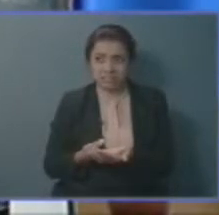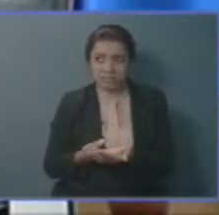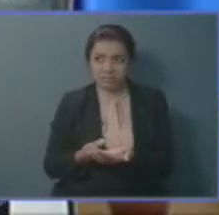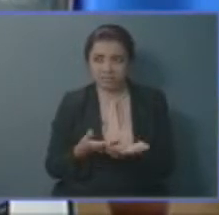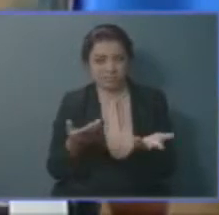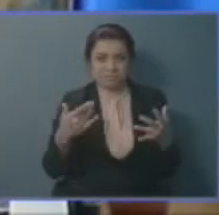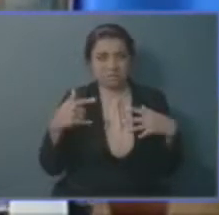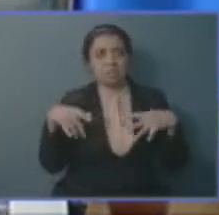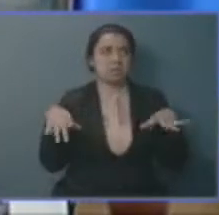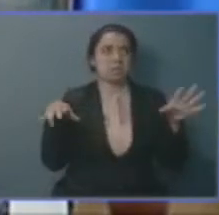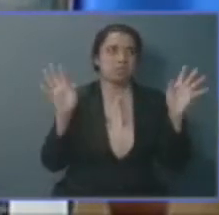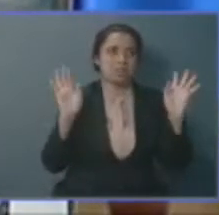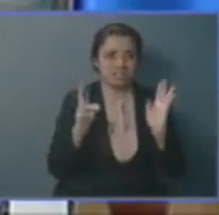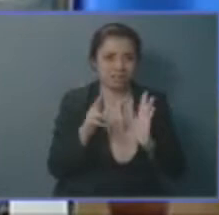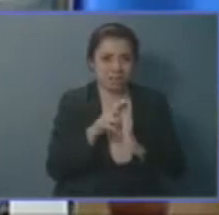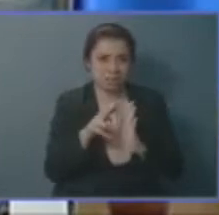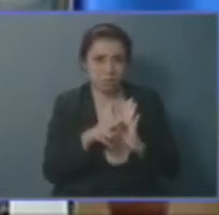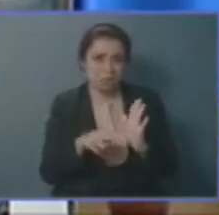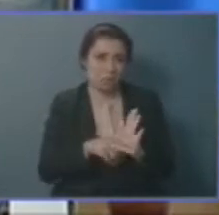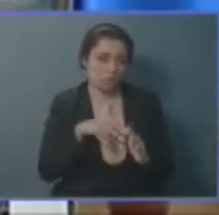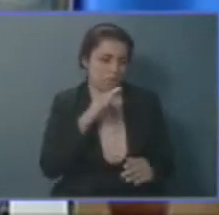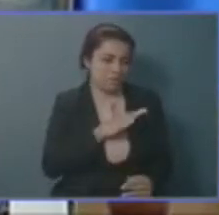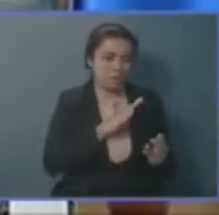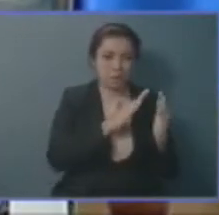una supuesta normativa de cuarentena,